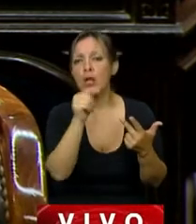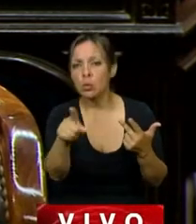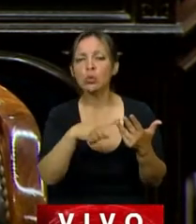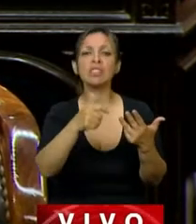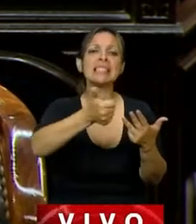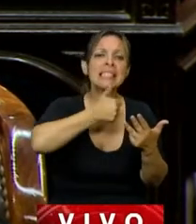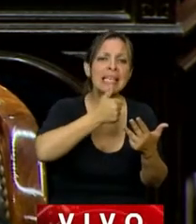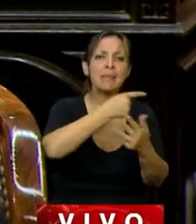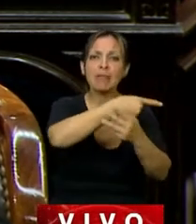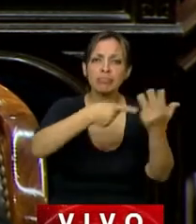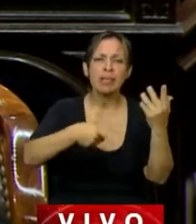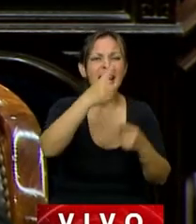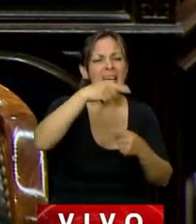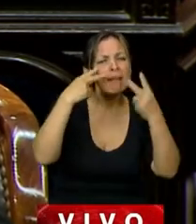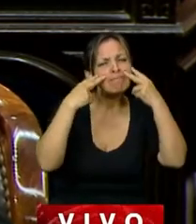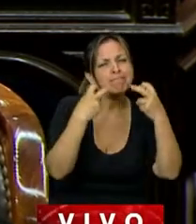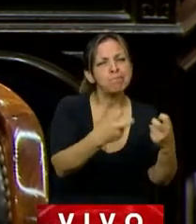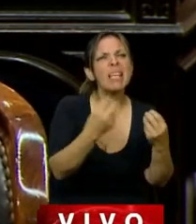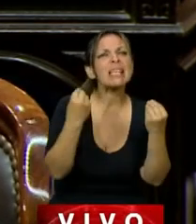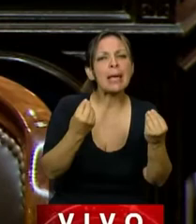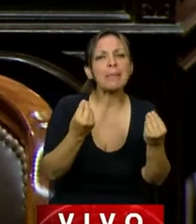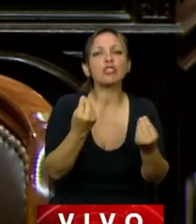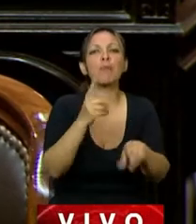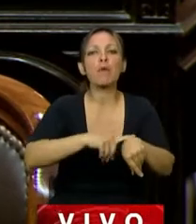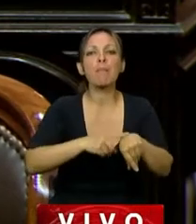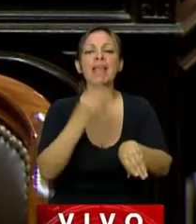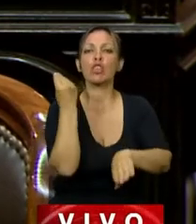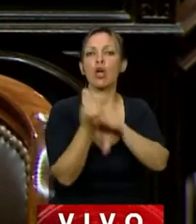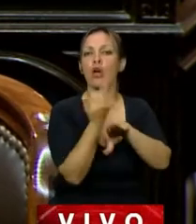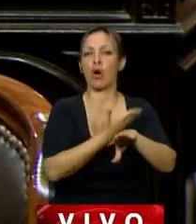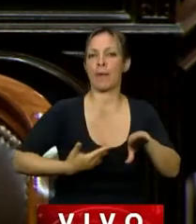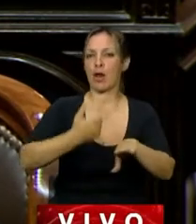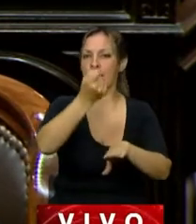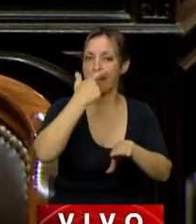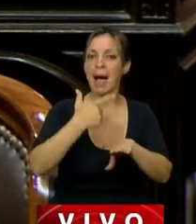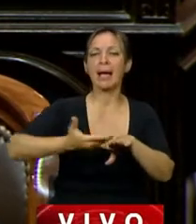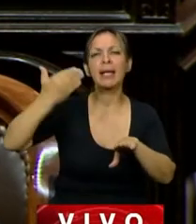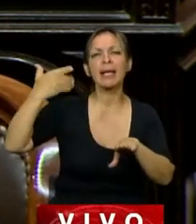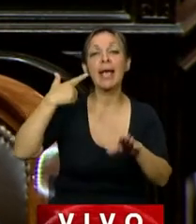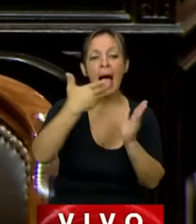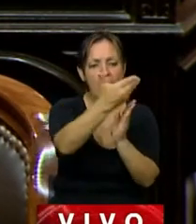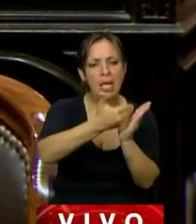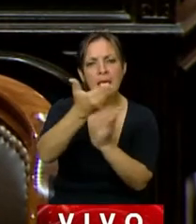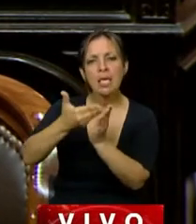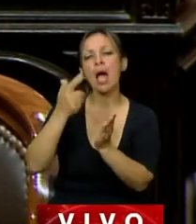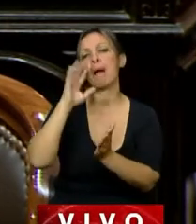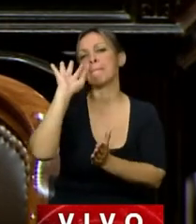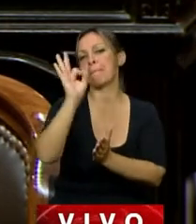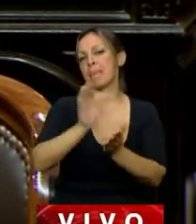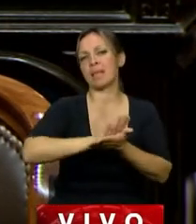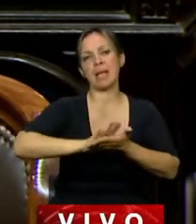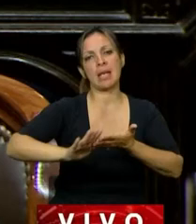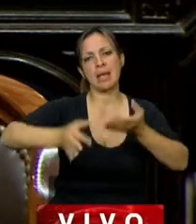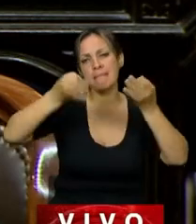Quilmes, estudiando qué pasó durante el gobierno macrista, ahí quedó claro,